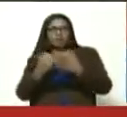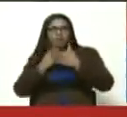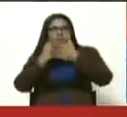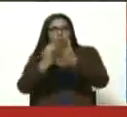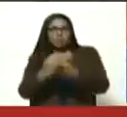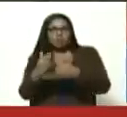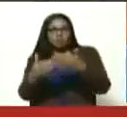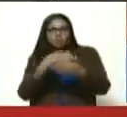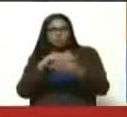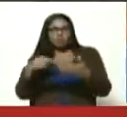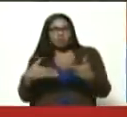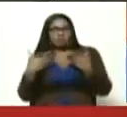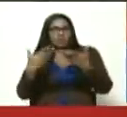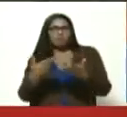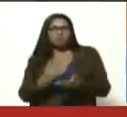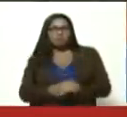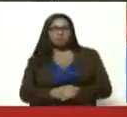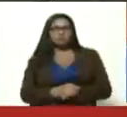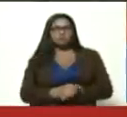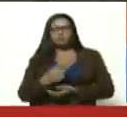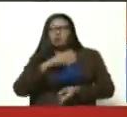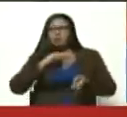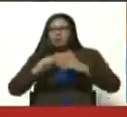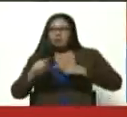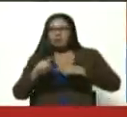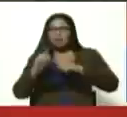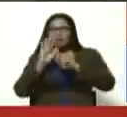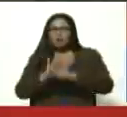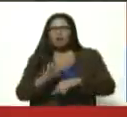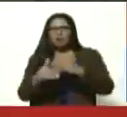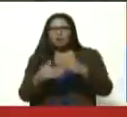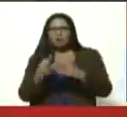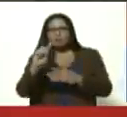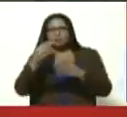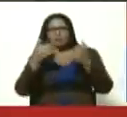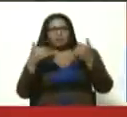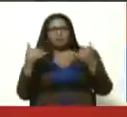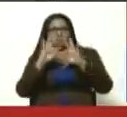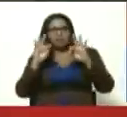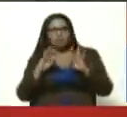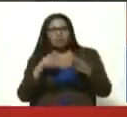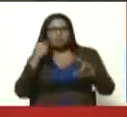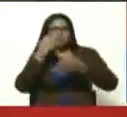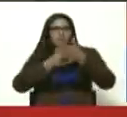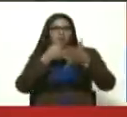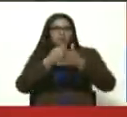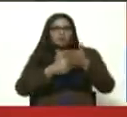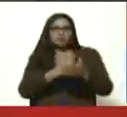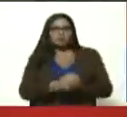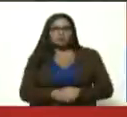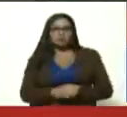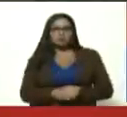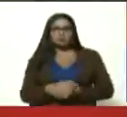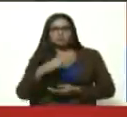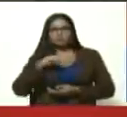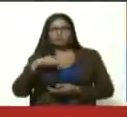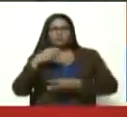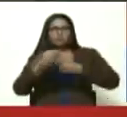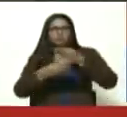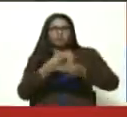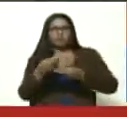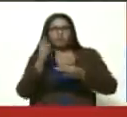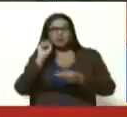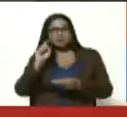debemos hacer y el partido está obligado a estar en primera línea de batalla partiendo pues de las